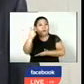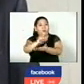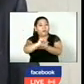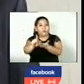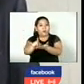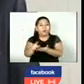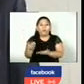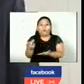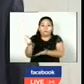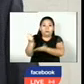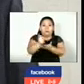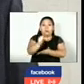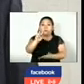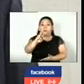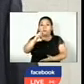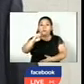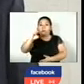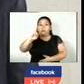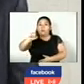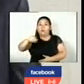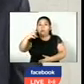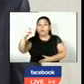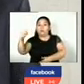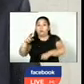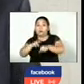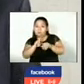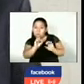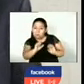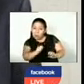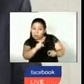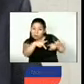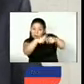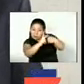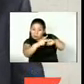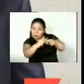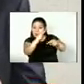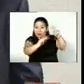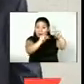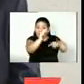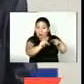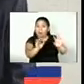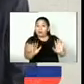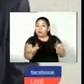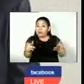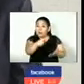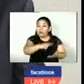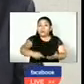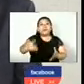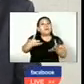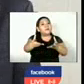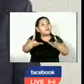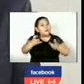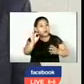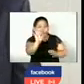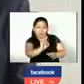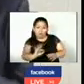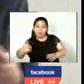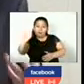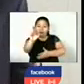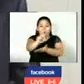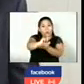de dólares para infraestructura educativa, entendiéndose que se busca un nuevo diseño,